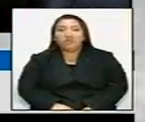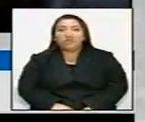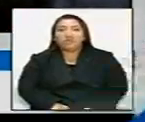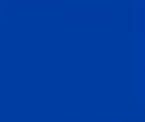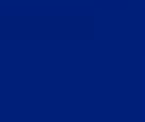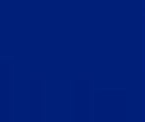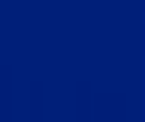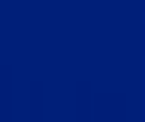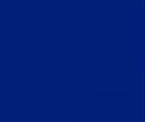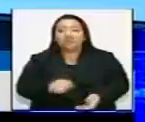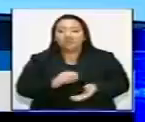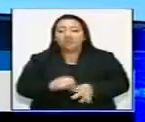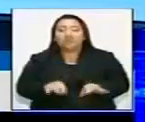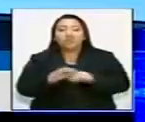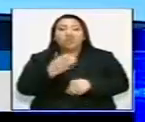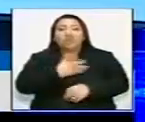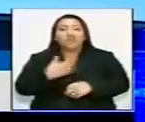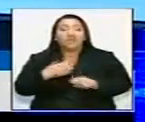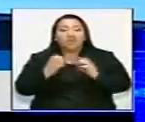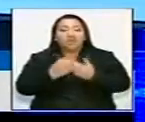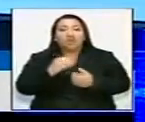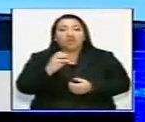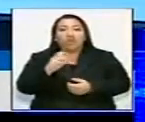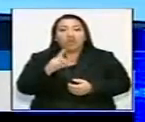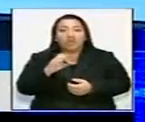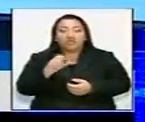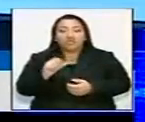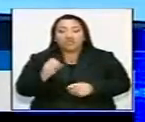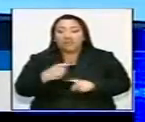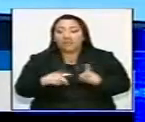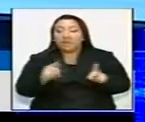con la presencia del presidente del Congreso, Pedro Lechea,